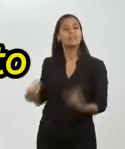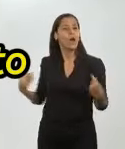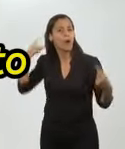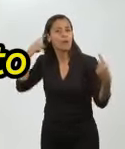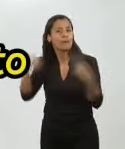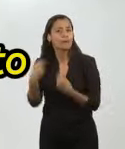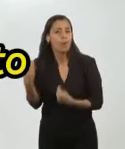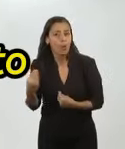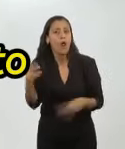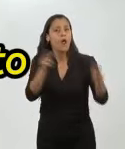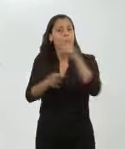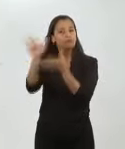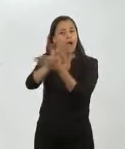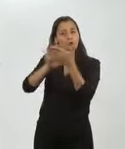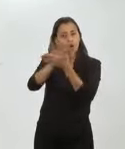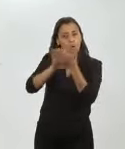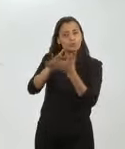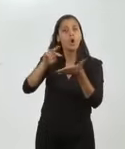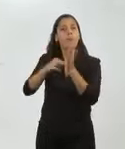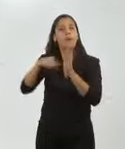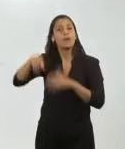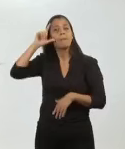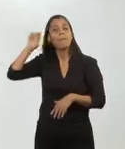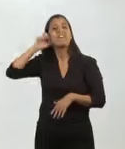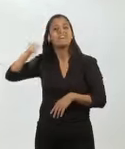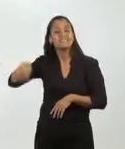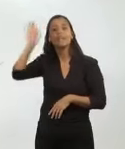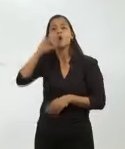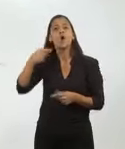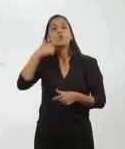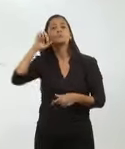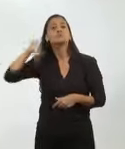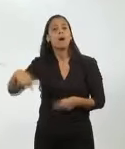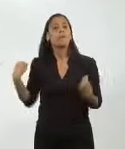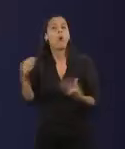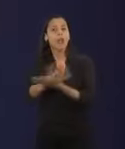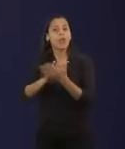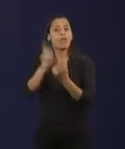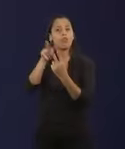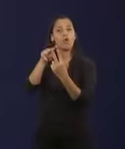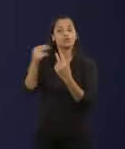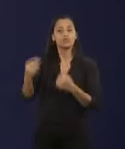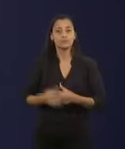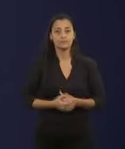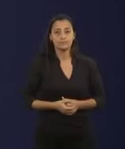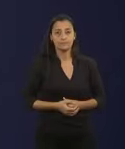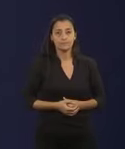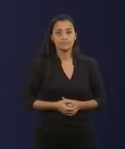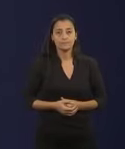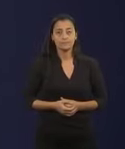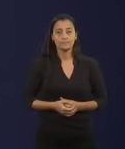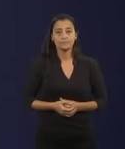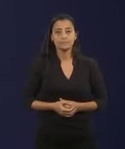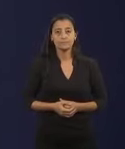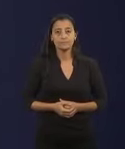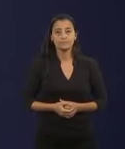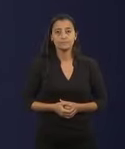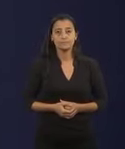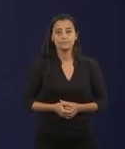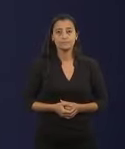desescalar el conflicto con beijin y se busca reflotar el suap eso era la pregunta inicial bueno